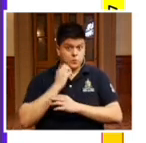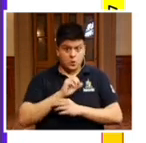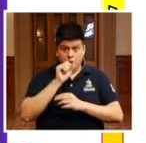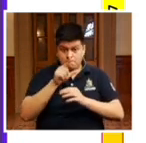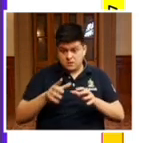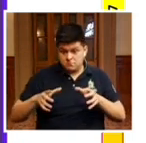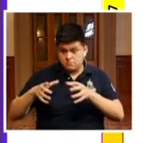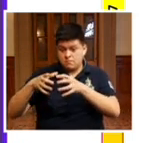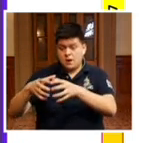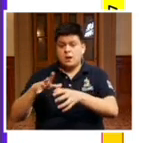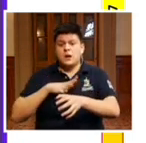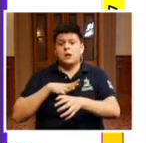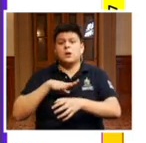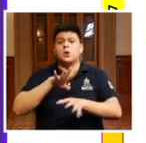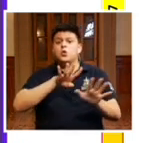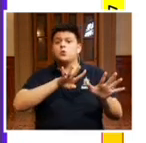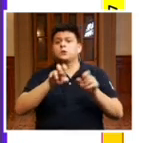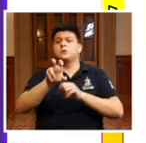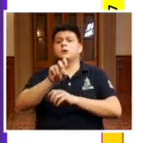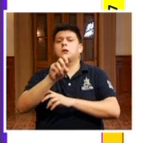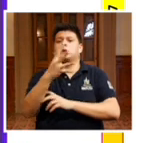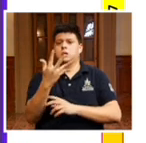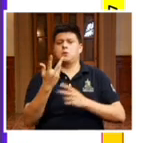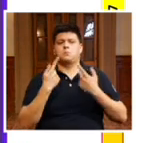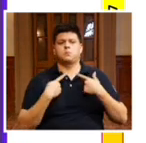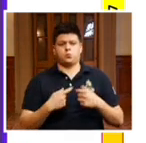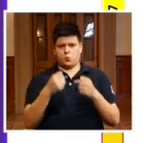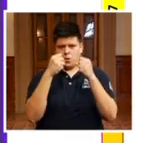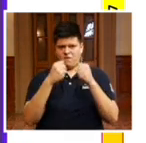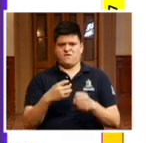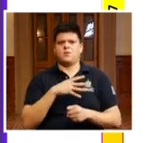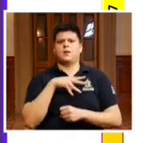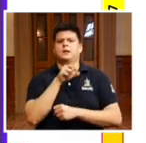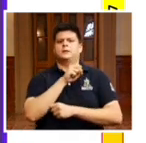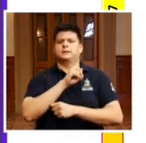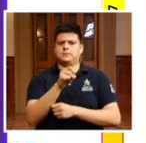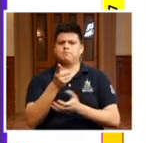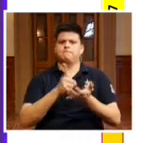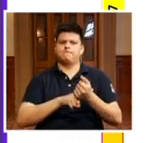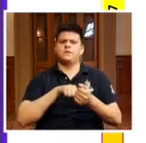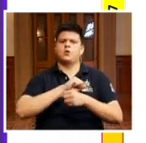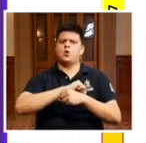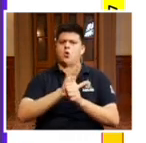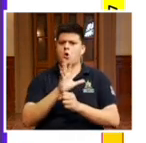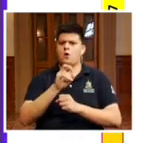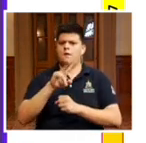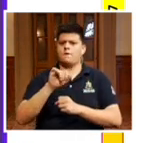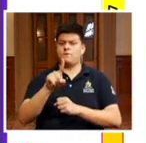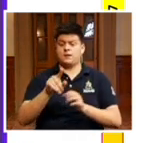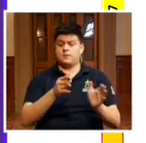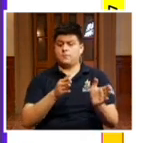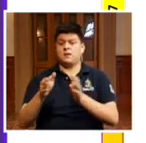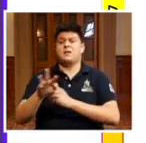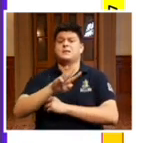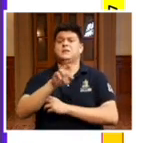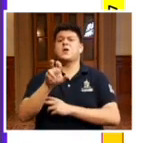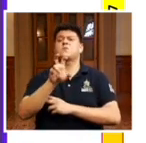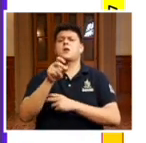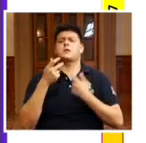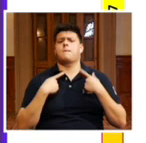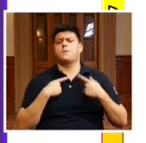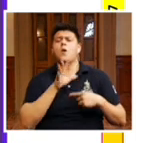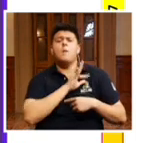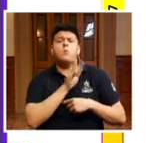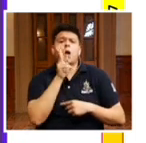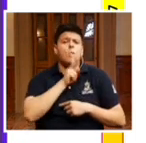esas, tenemos 935 que ya están confirmados y 330 que están catalogados como sospechosos